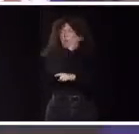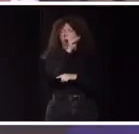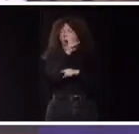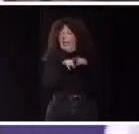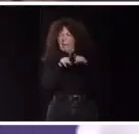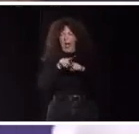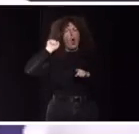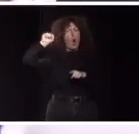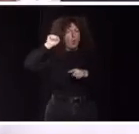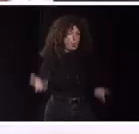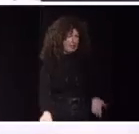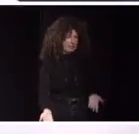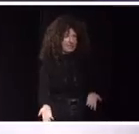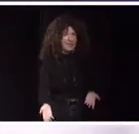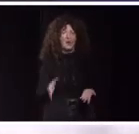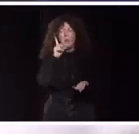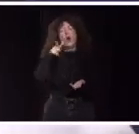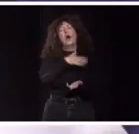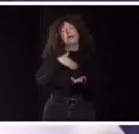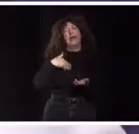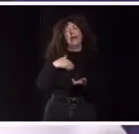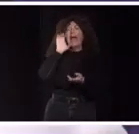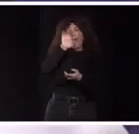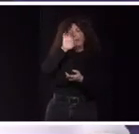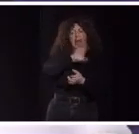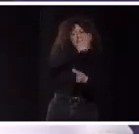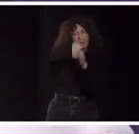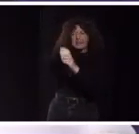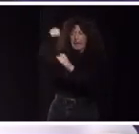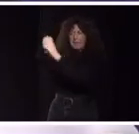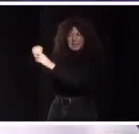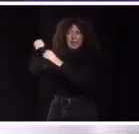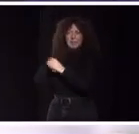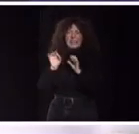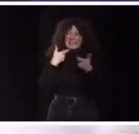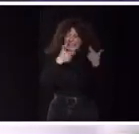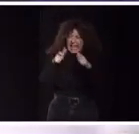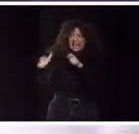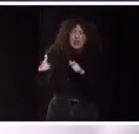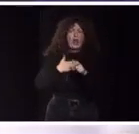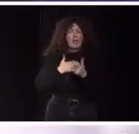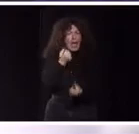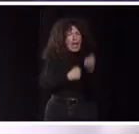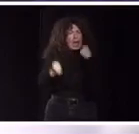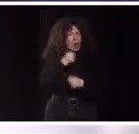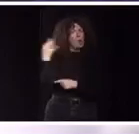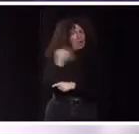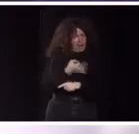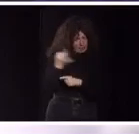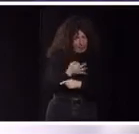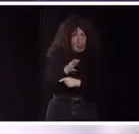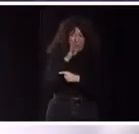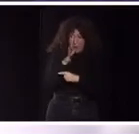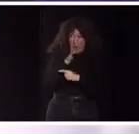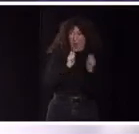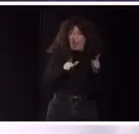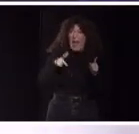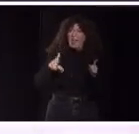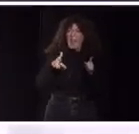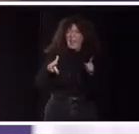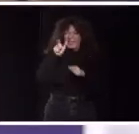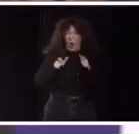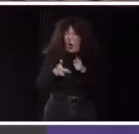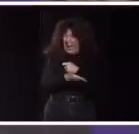comunistas, por querer que el Estado intervenga en aquellos sectores estratégicos de la economía que les van los derechos a la gente de